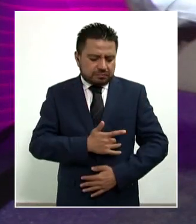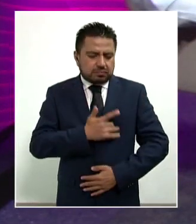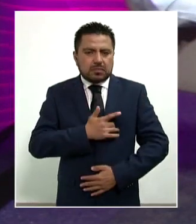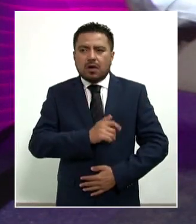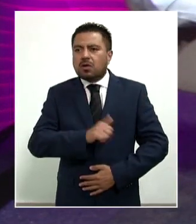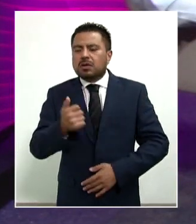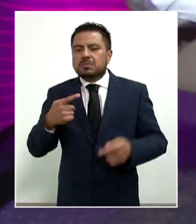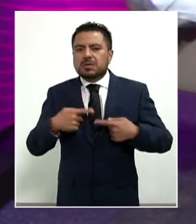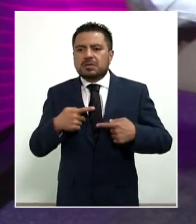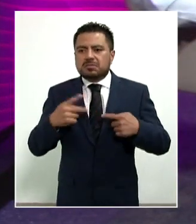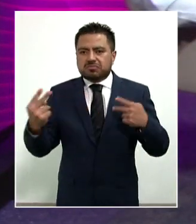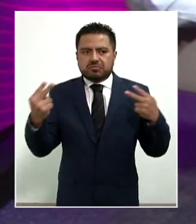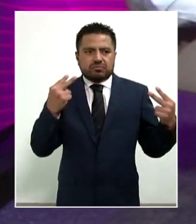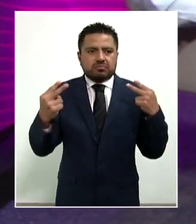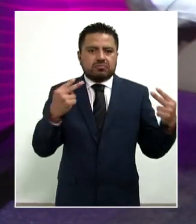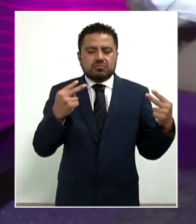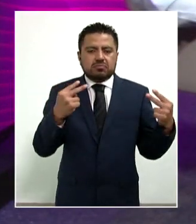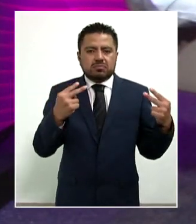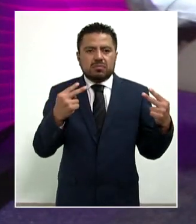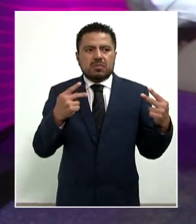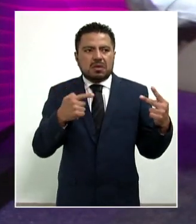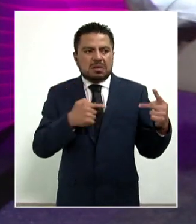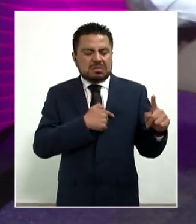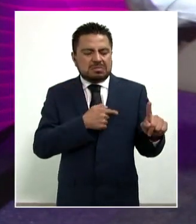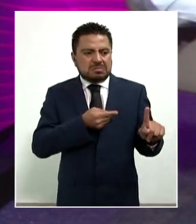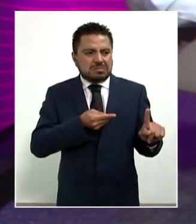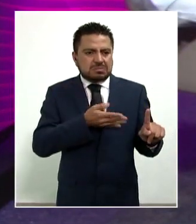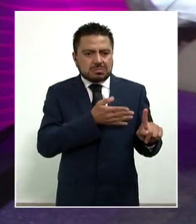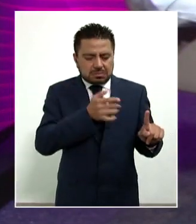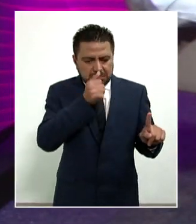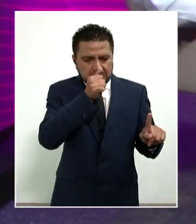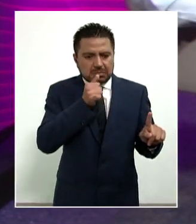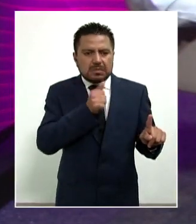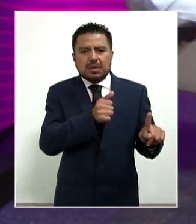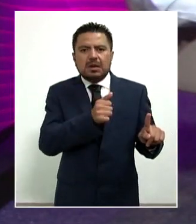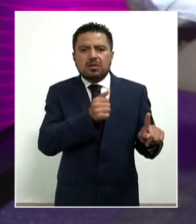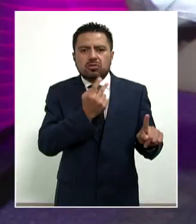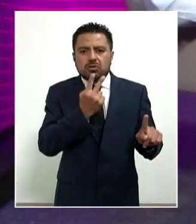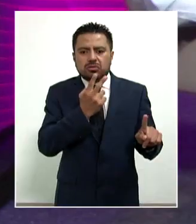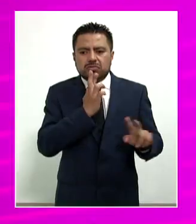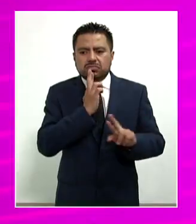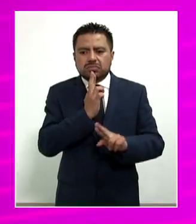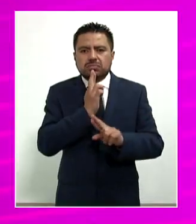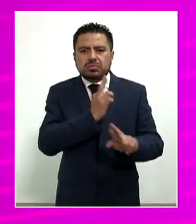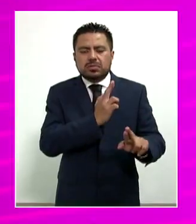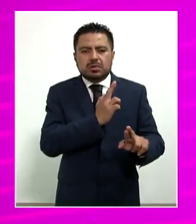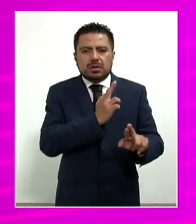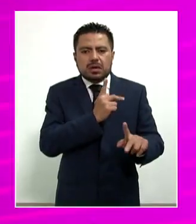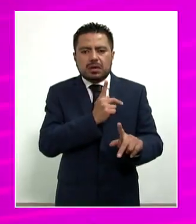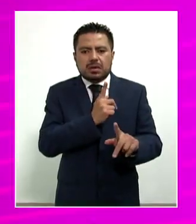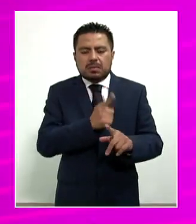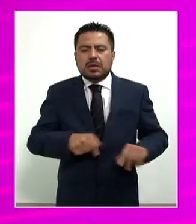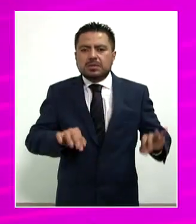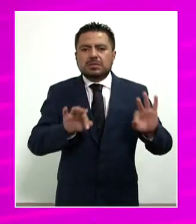demás nos miran. Y llama poderosamente la atención dos de los resultados. La